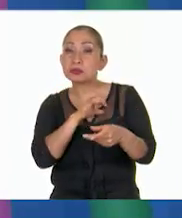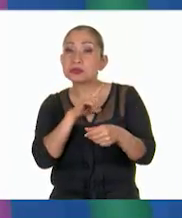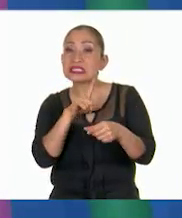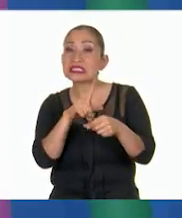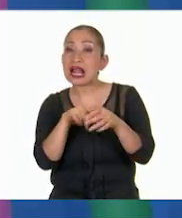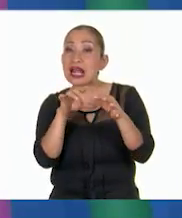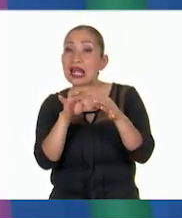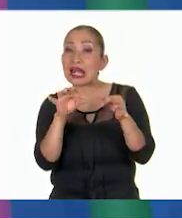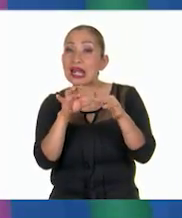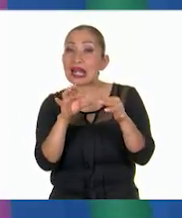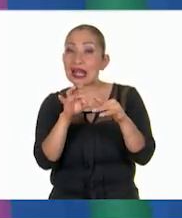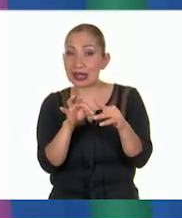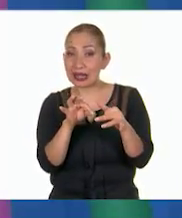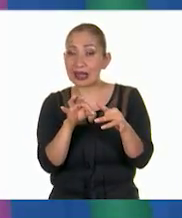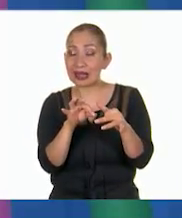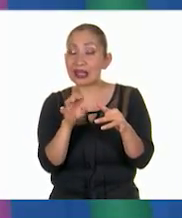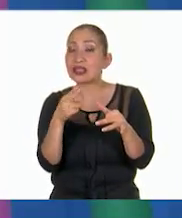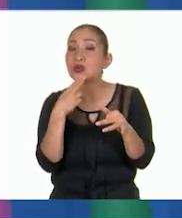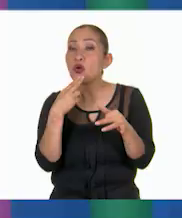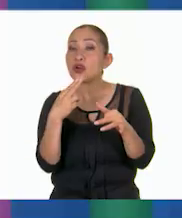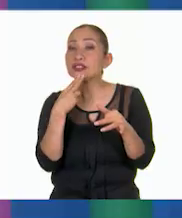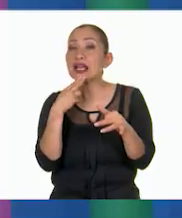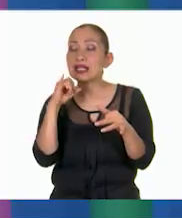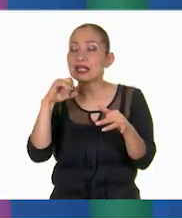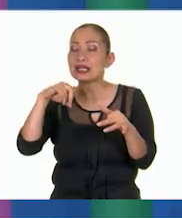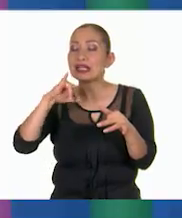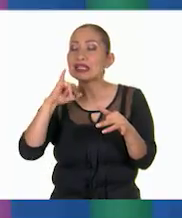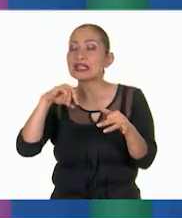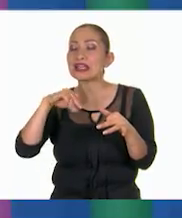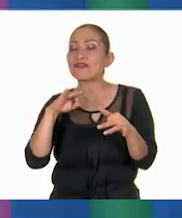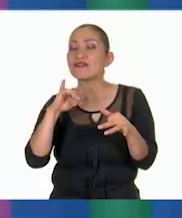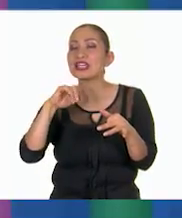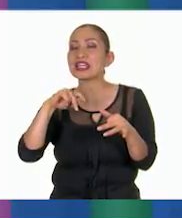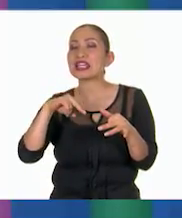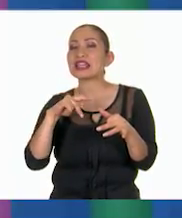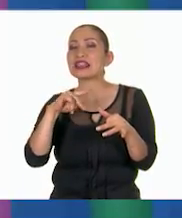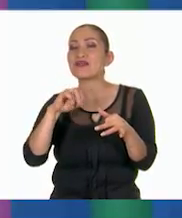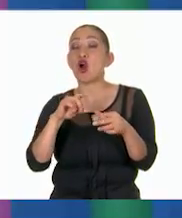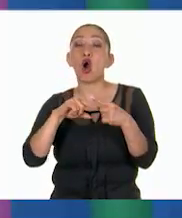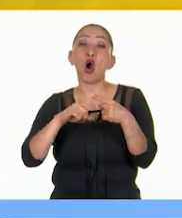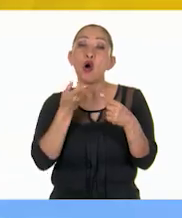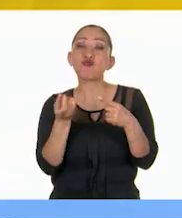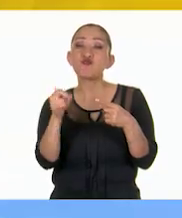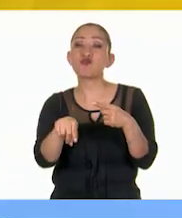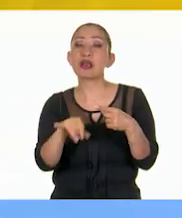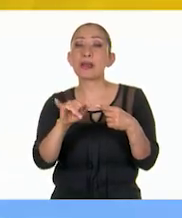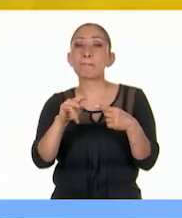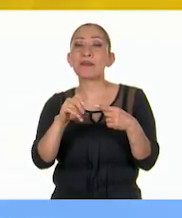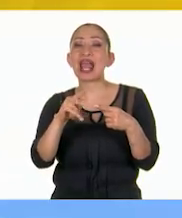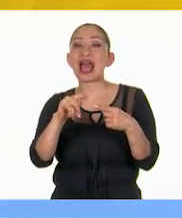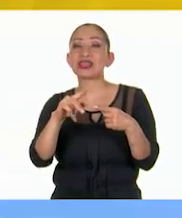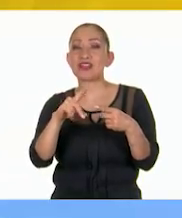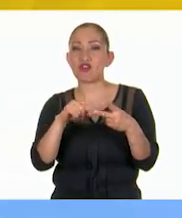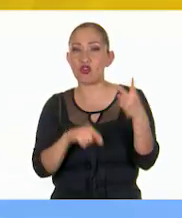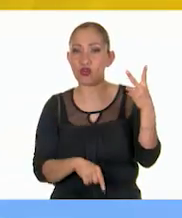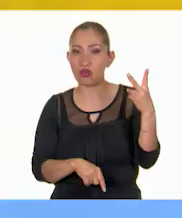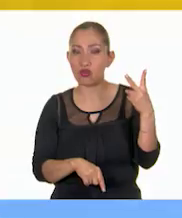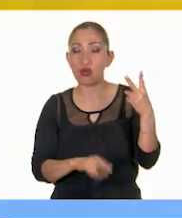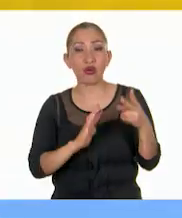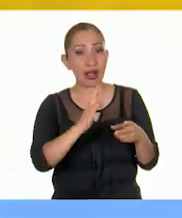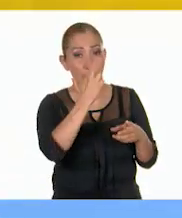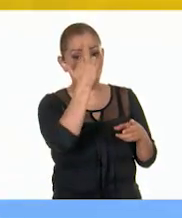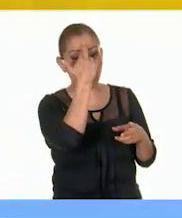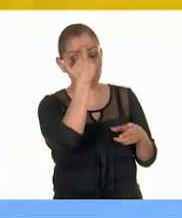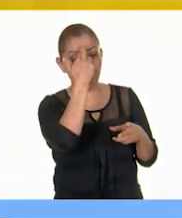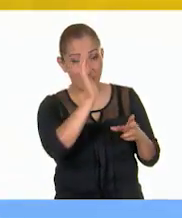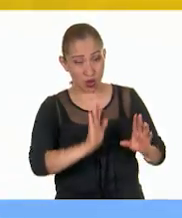particulares y que por lo general usan el infinitivo o el modo imperativo. Muy bien. ¿Te acuerdas de